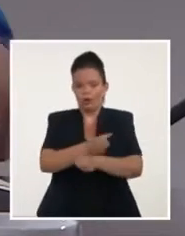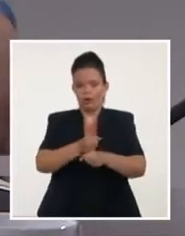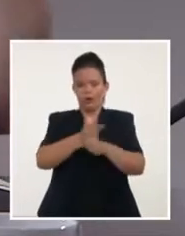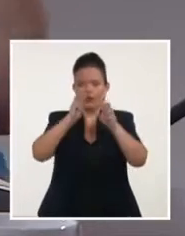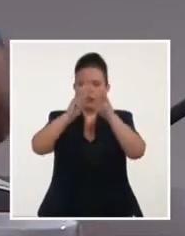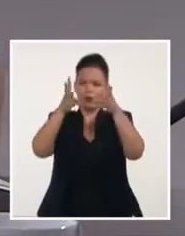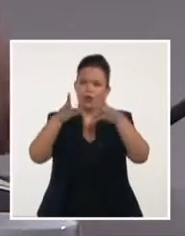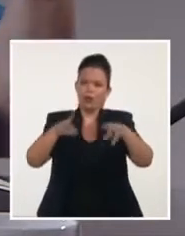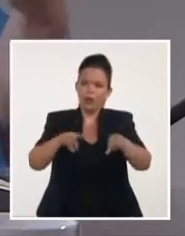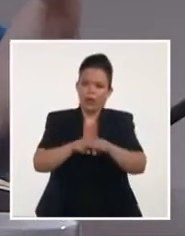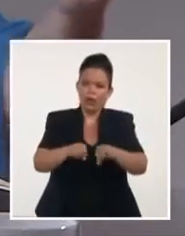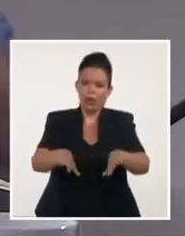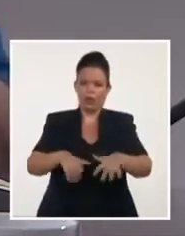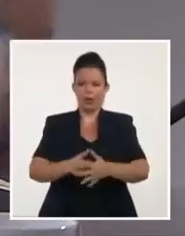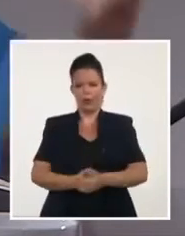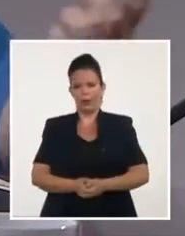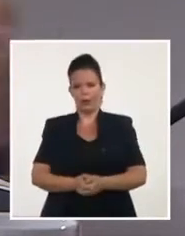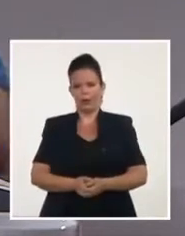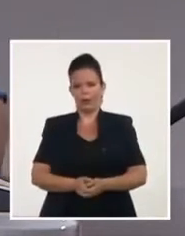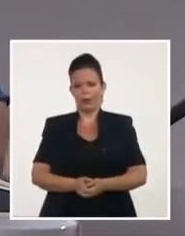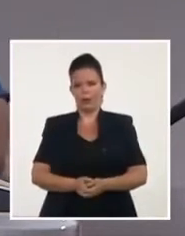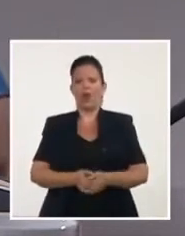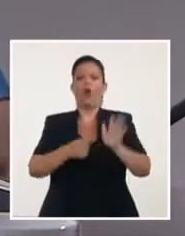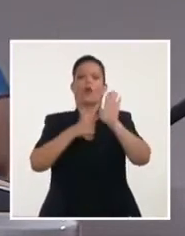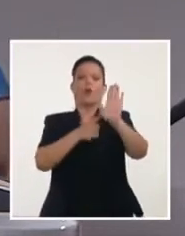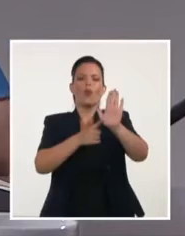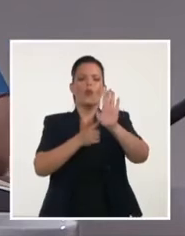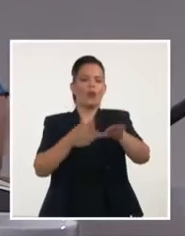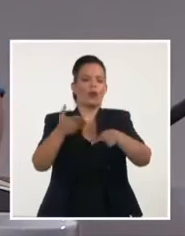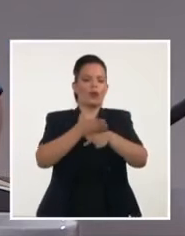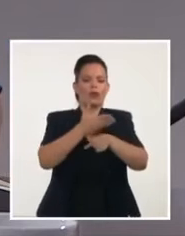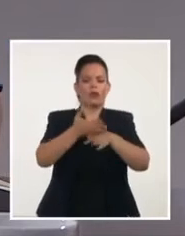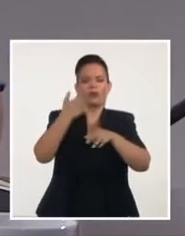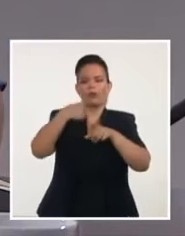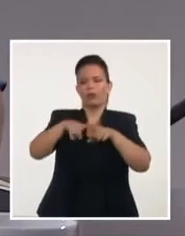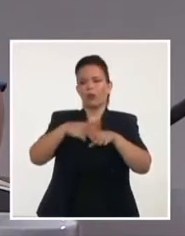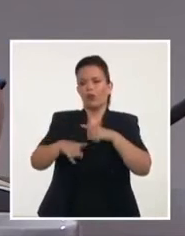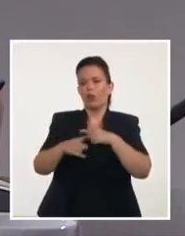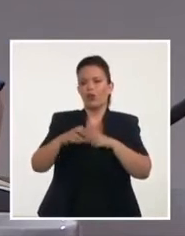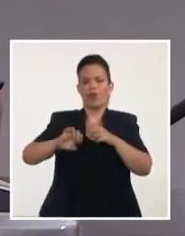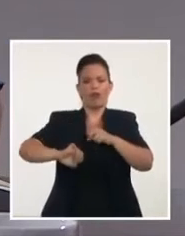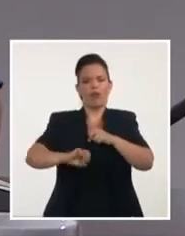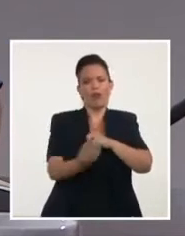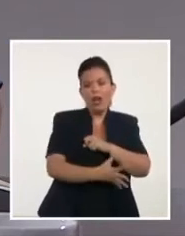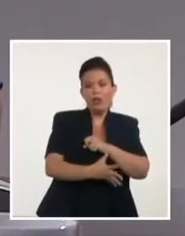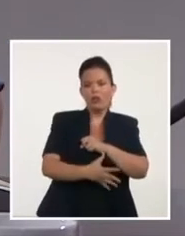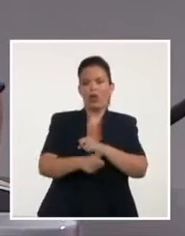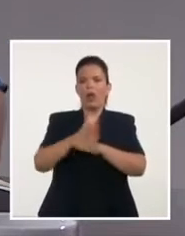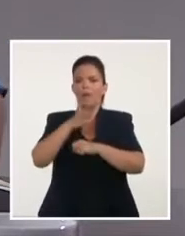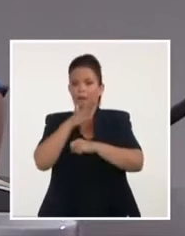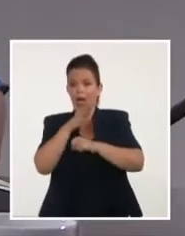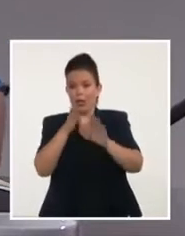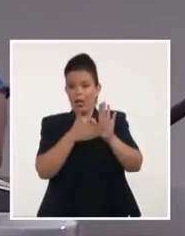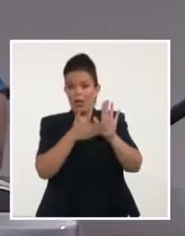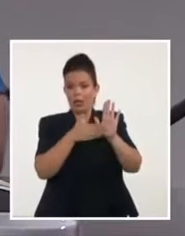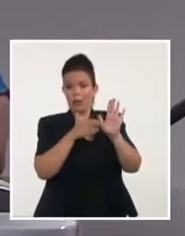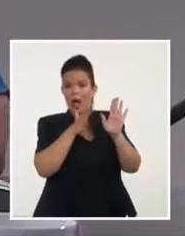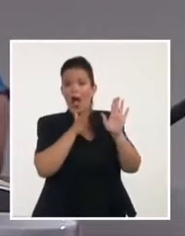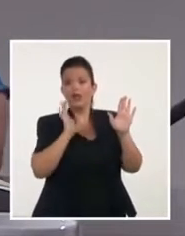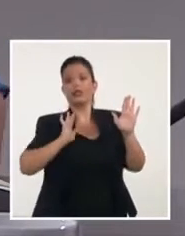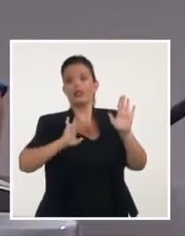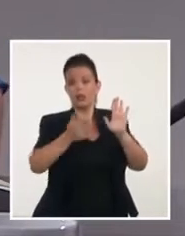vea puntos discontinuos, elementos aislados en un entramado muy perverso. Bien, aquí